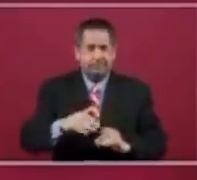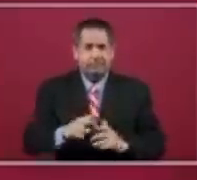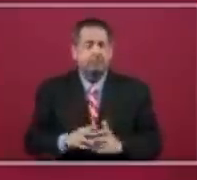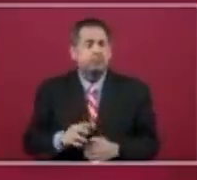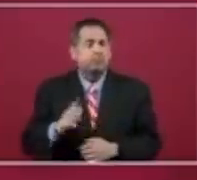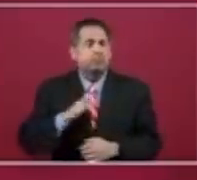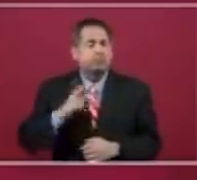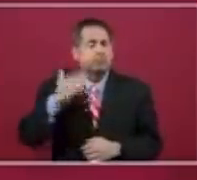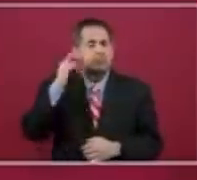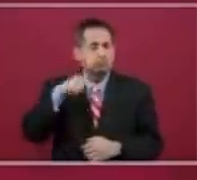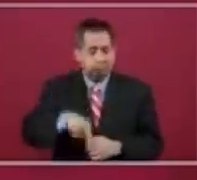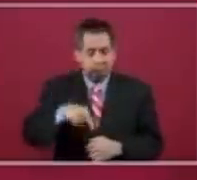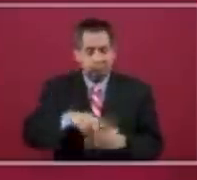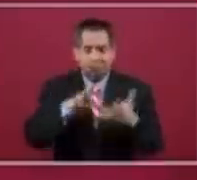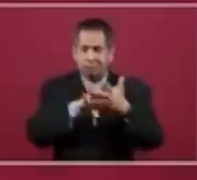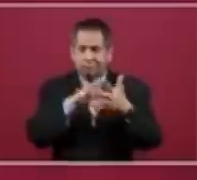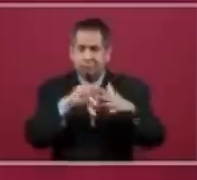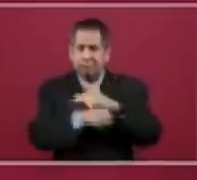Estuvo preso